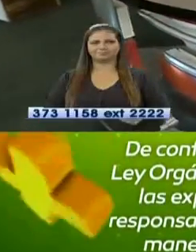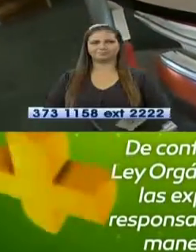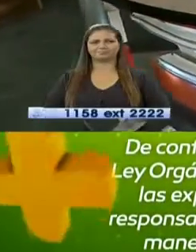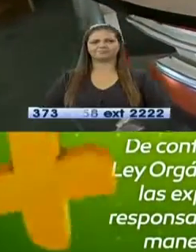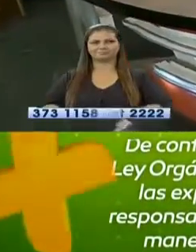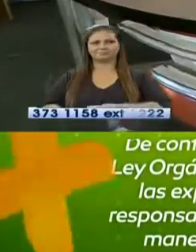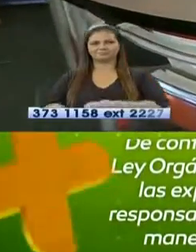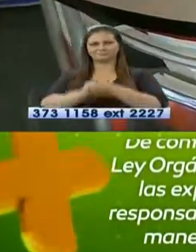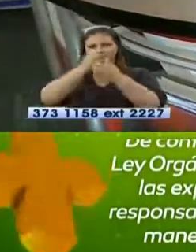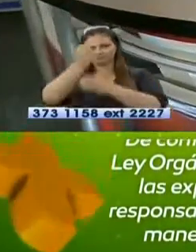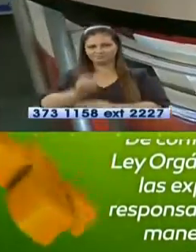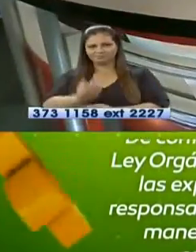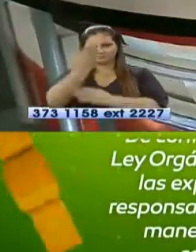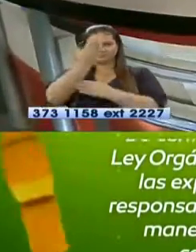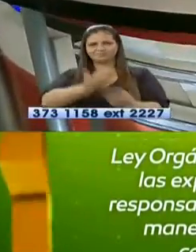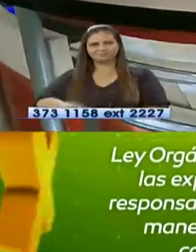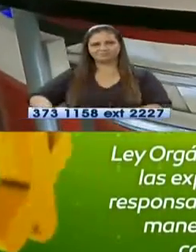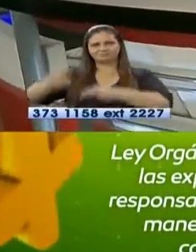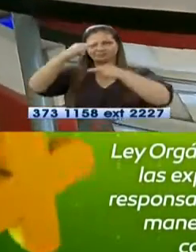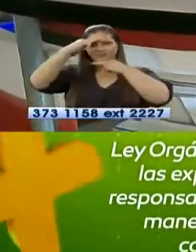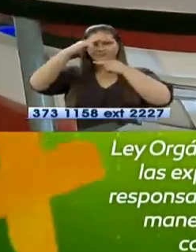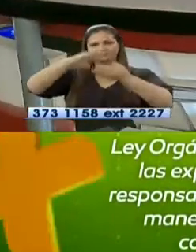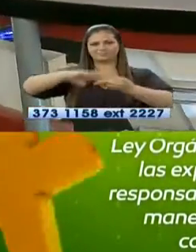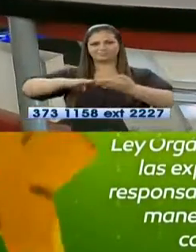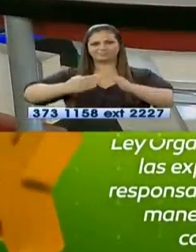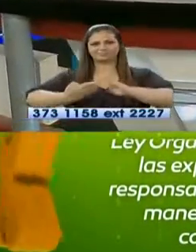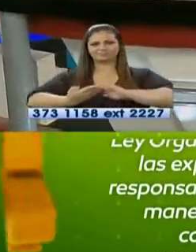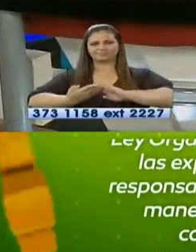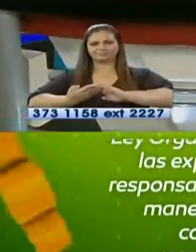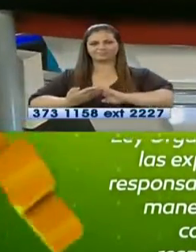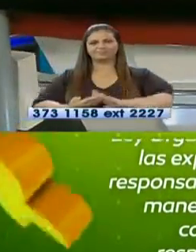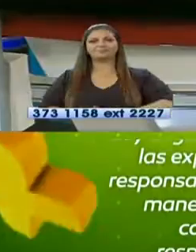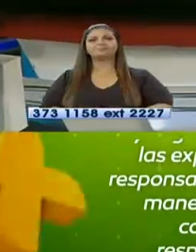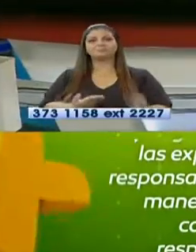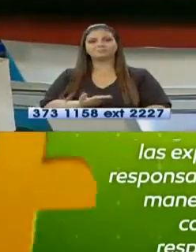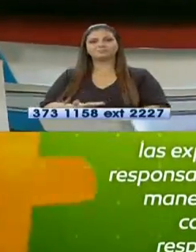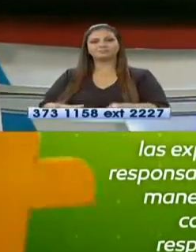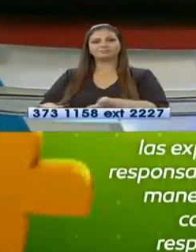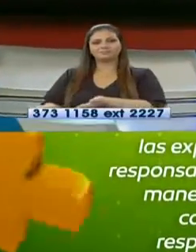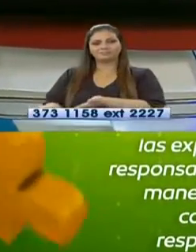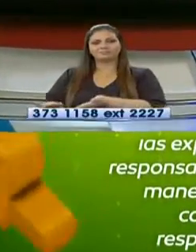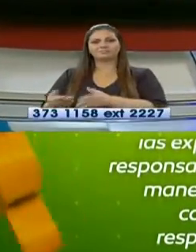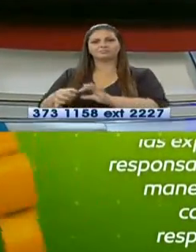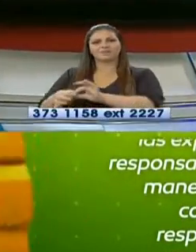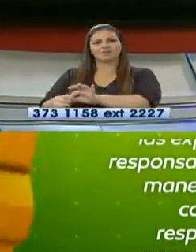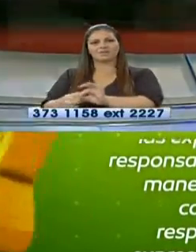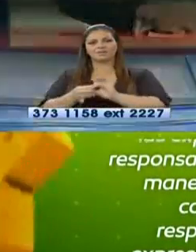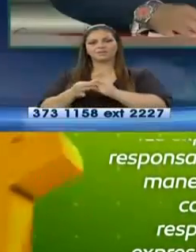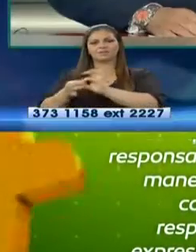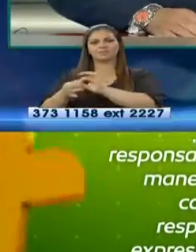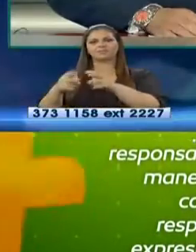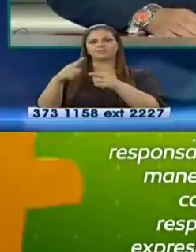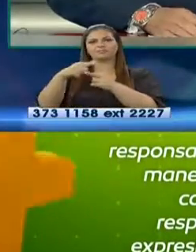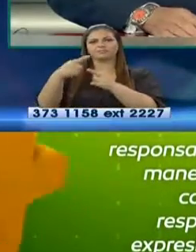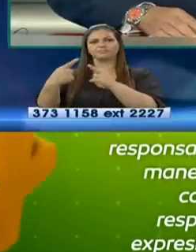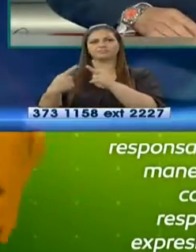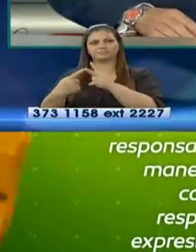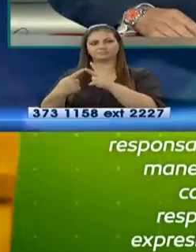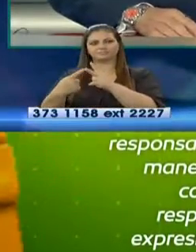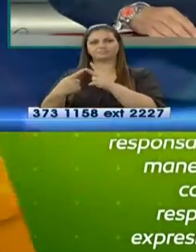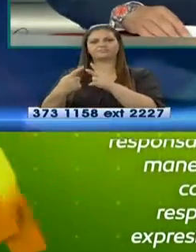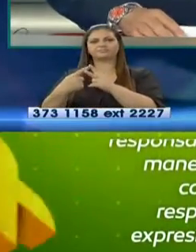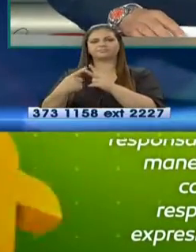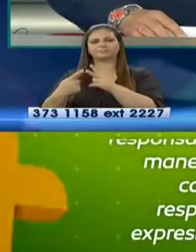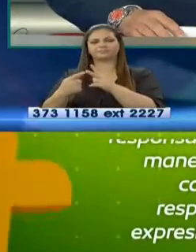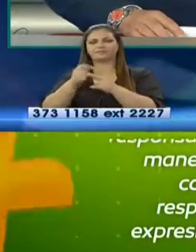Amigos televidentes, muy buenos días. Bienvenidos a La Noticia en la Comunidad. Inmediatamente saludamos con nuestros compañeros que se encuentran en exteriores, tanto Luxola Salazar